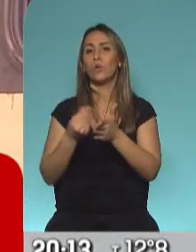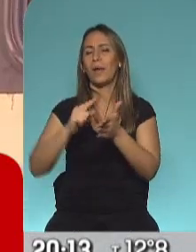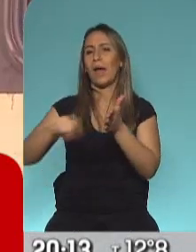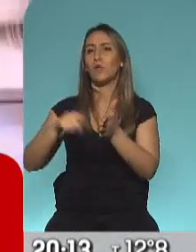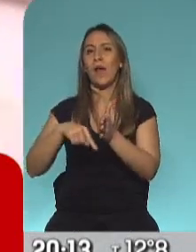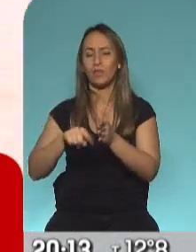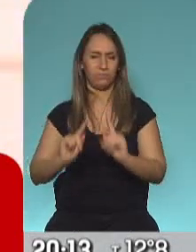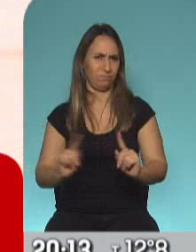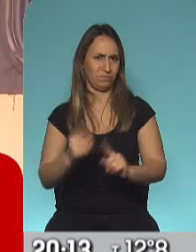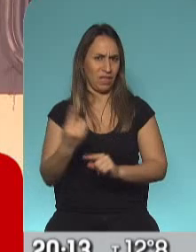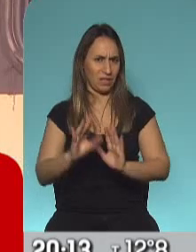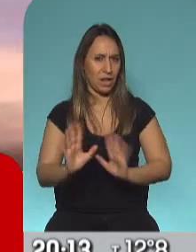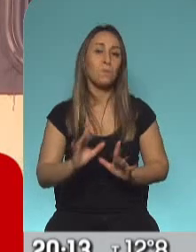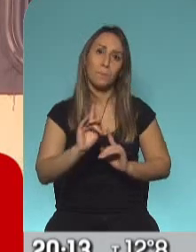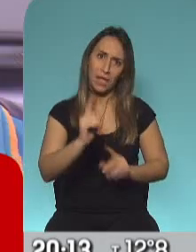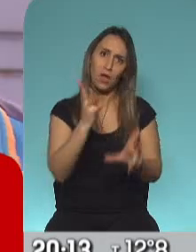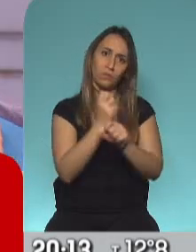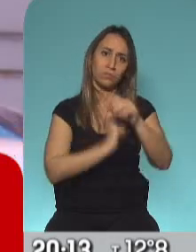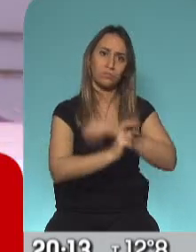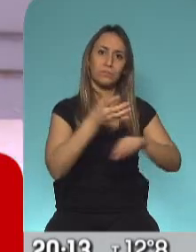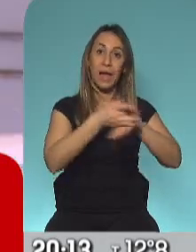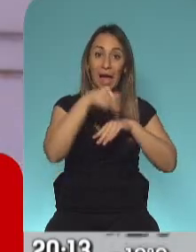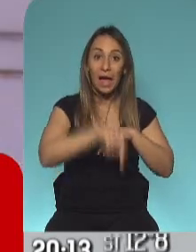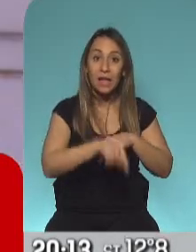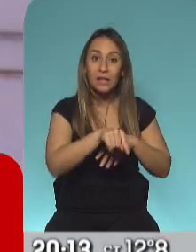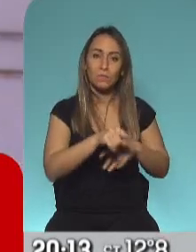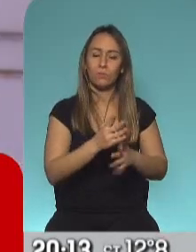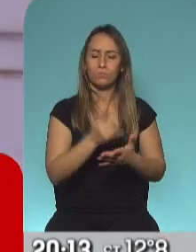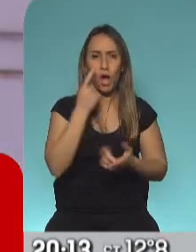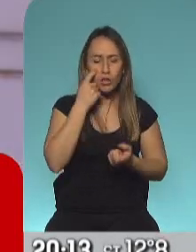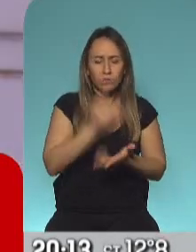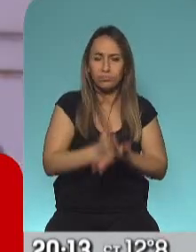el transporte público muy rigurosos los controles para que no pueda viajar personal no esencial.